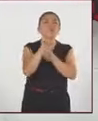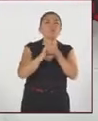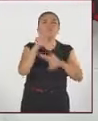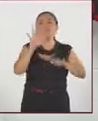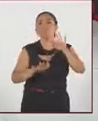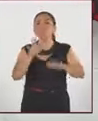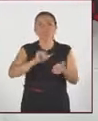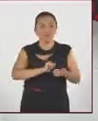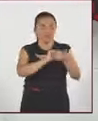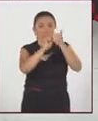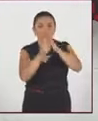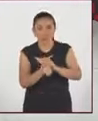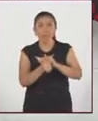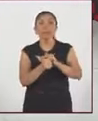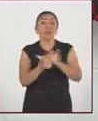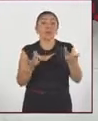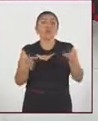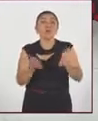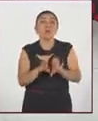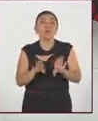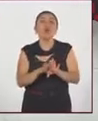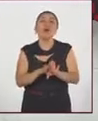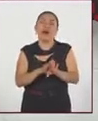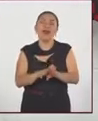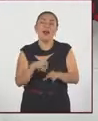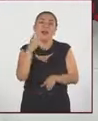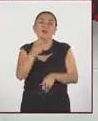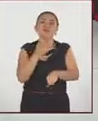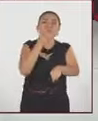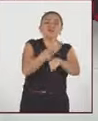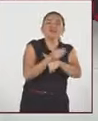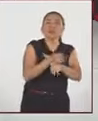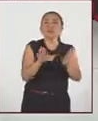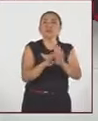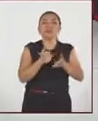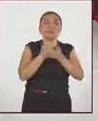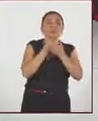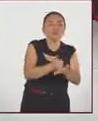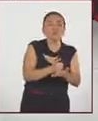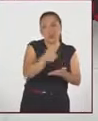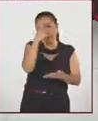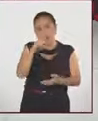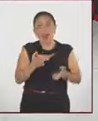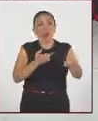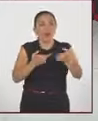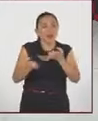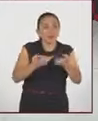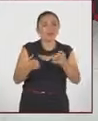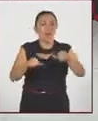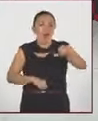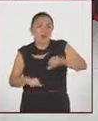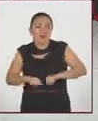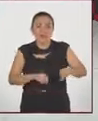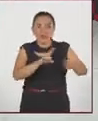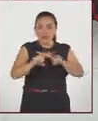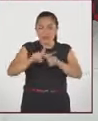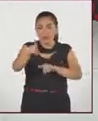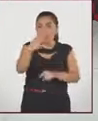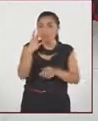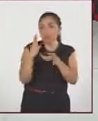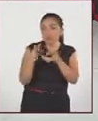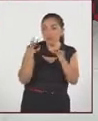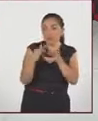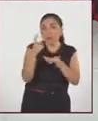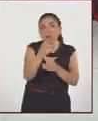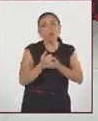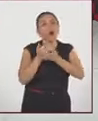tener. Y bueno, pues para ello, las adaptaciones, ¿no? Las adaptaciones de ejercicios y actividades que nos compartes, considero que son de gran